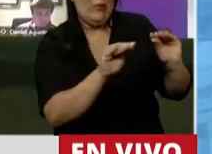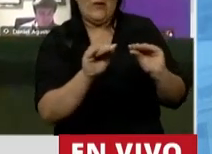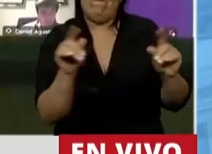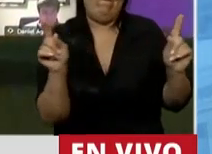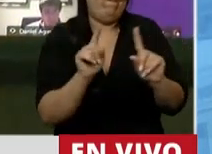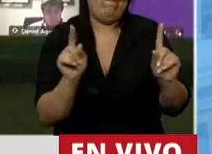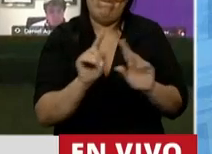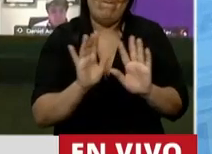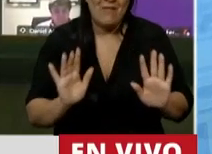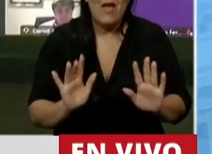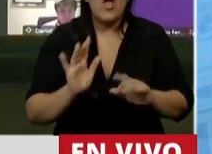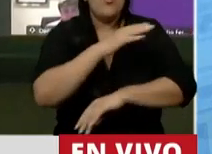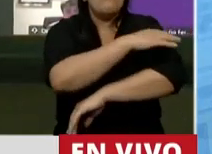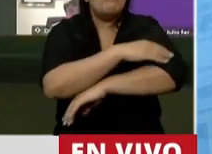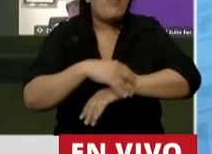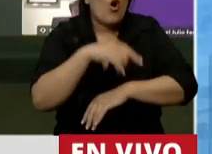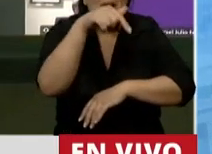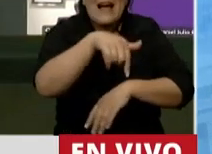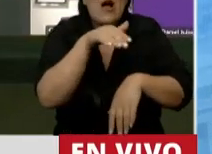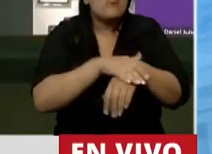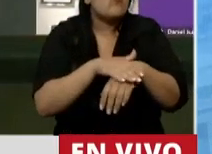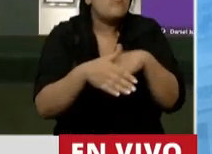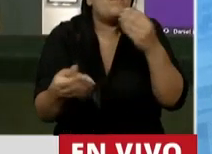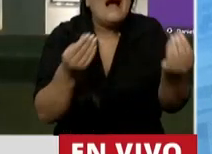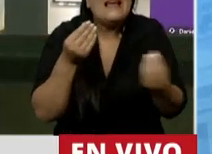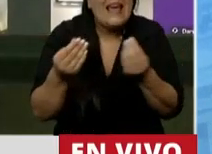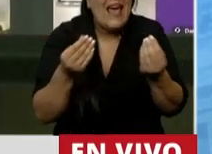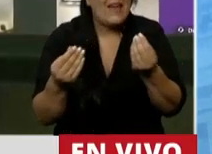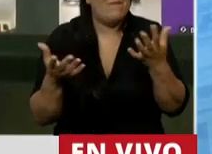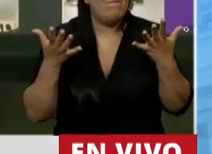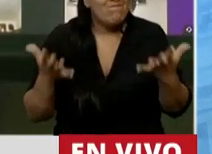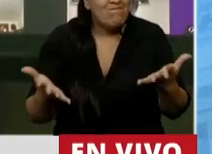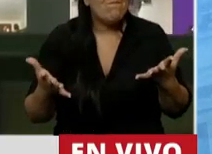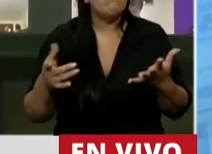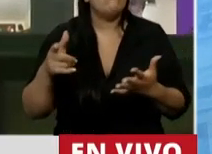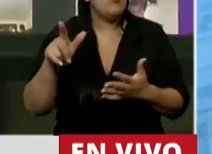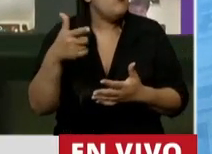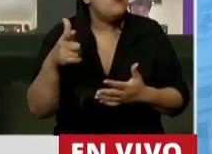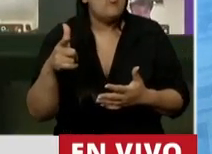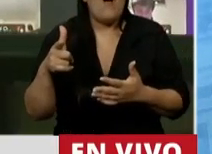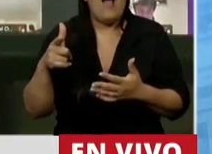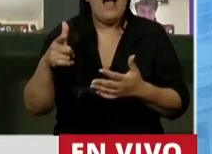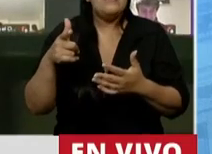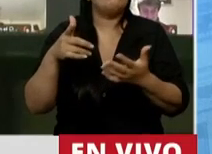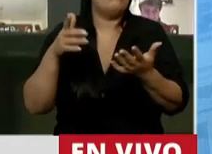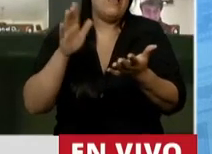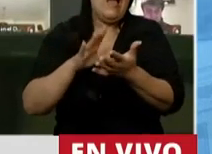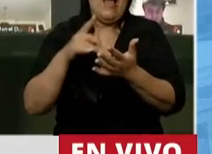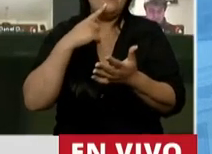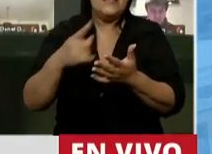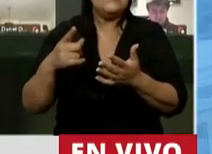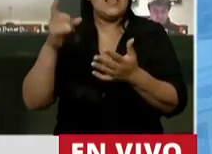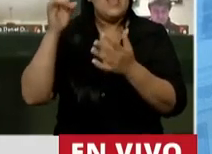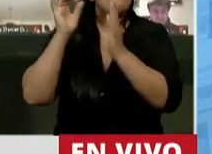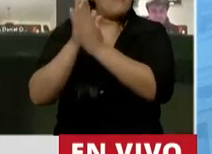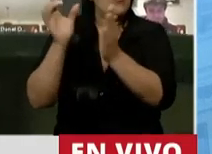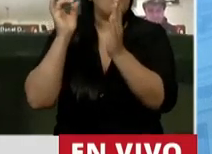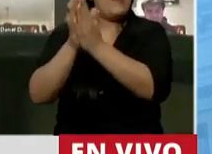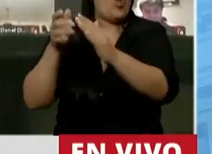proyecto. La causa de la pobreza en nuestro país es el altísimo grado de tolerancia que se tiene hacia la corrupción y el